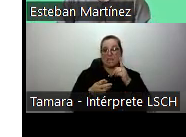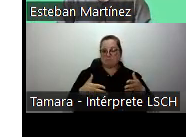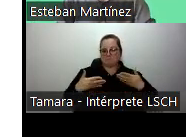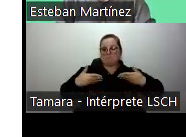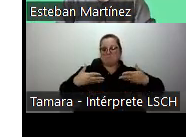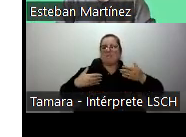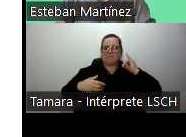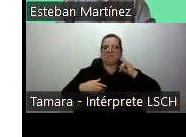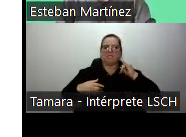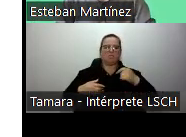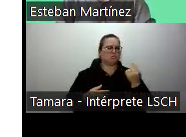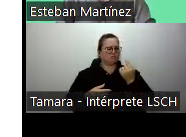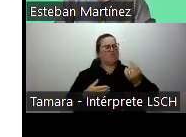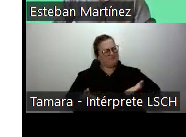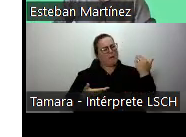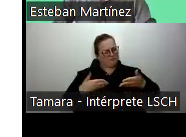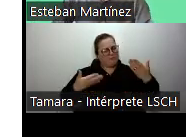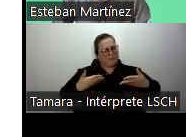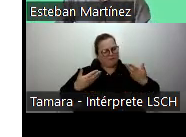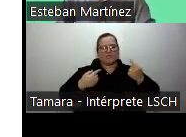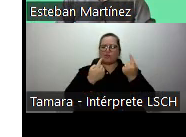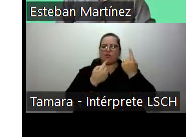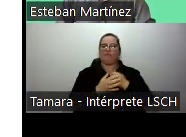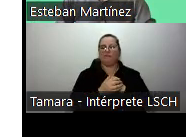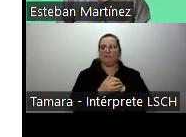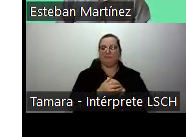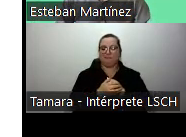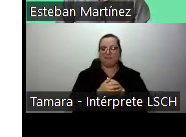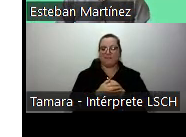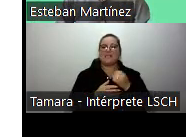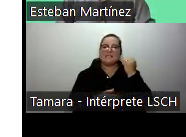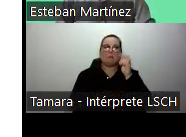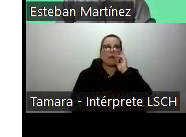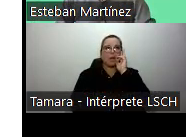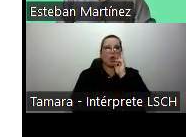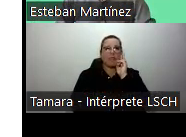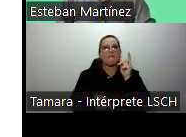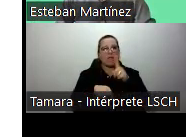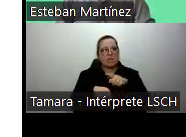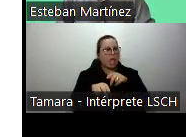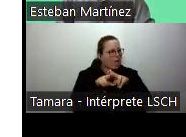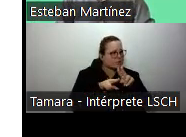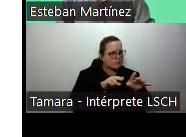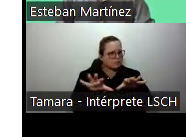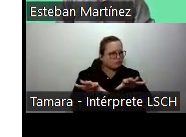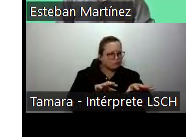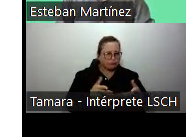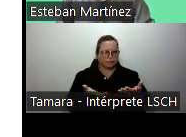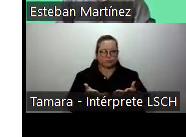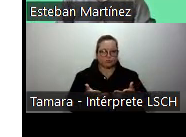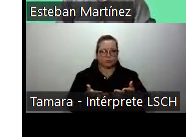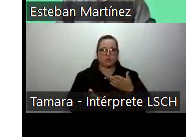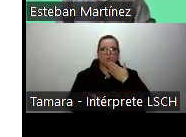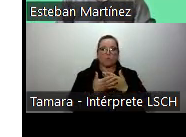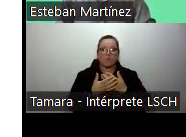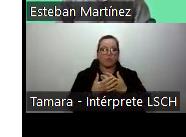de hecho te automotivas para hacer tu hábito siempre recordabas lo que tenías que hacer en el momento que hay que hacerlo la señal falla cuando se te olvida lo que